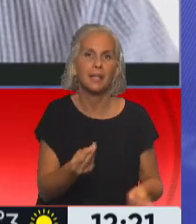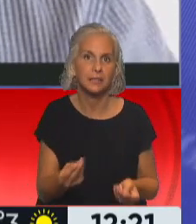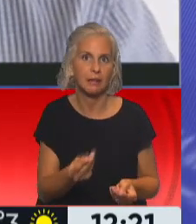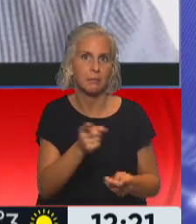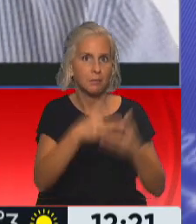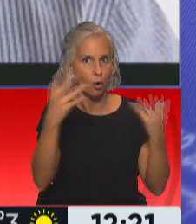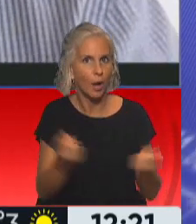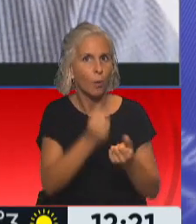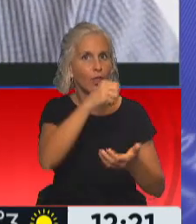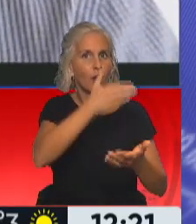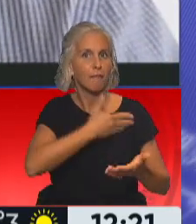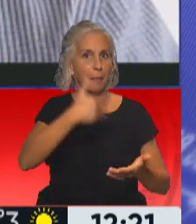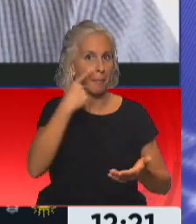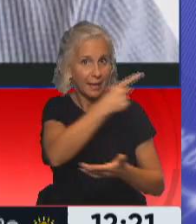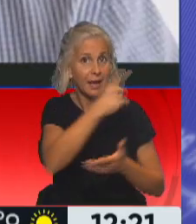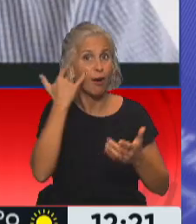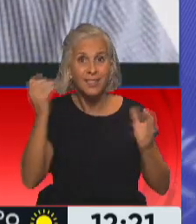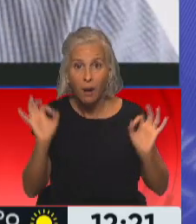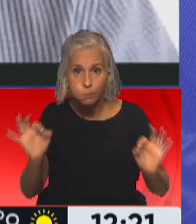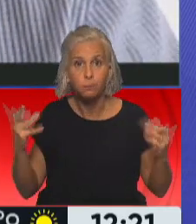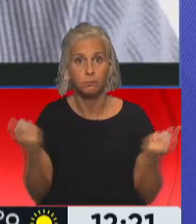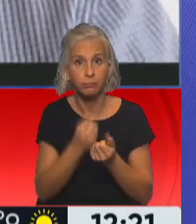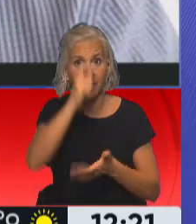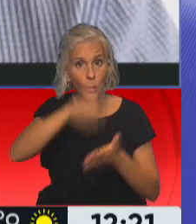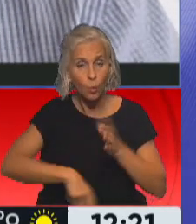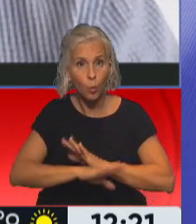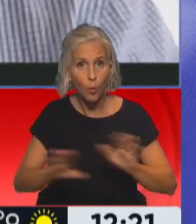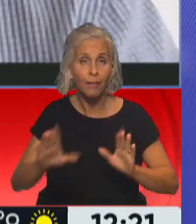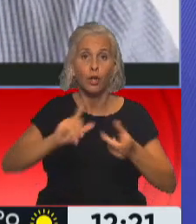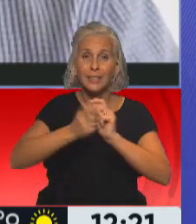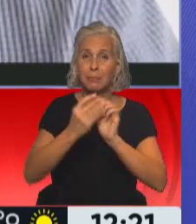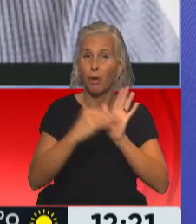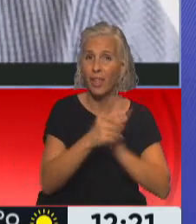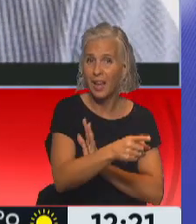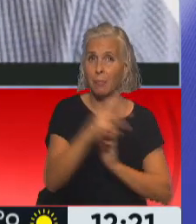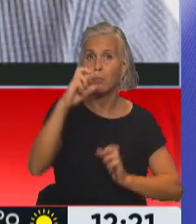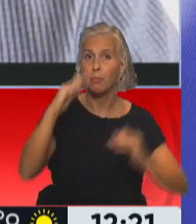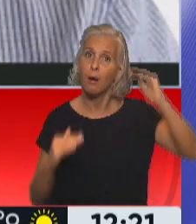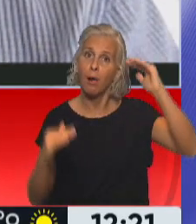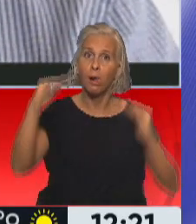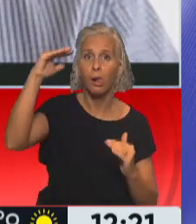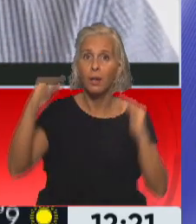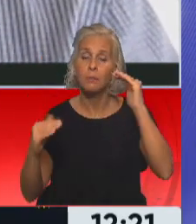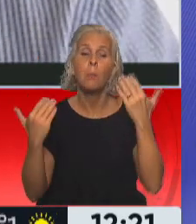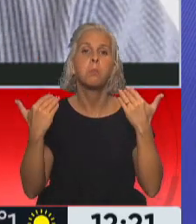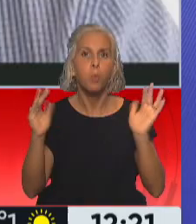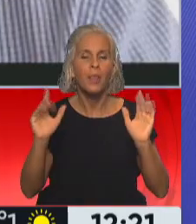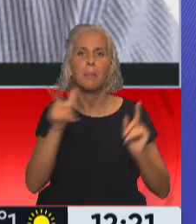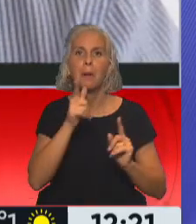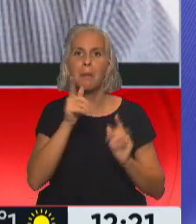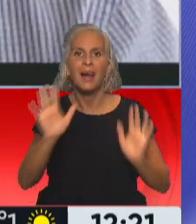con el acuerdo con el Fondo Monetario. Ahora que esto se ha resuelto y que el tipo de cambio es más flotante, me parece que